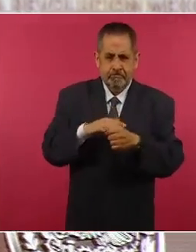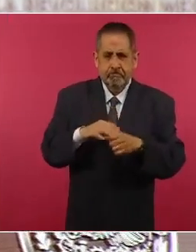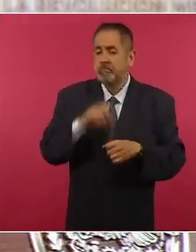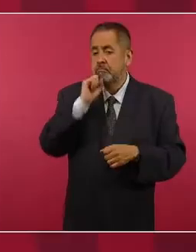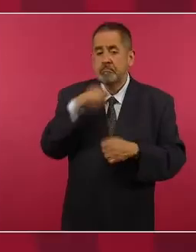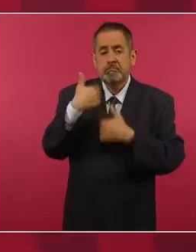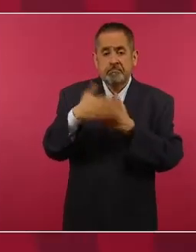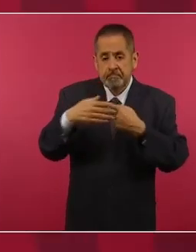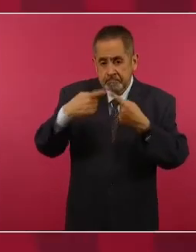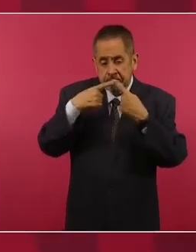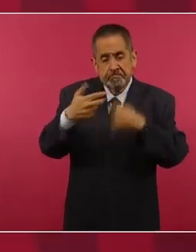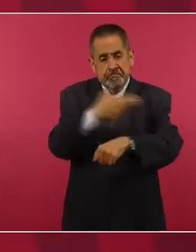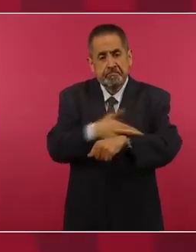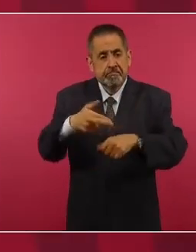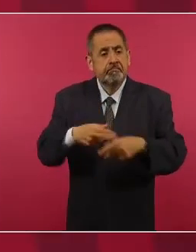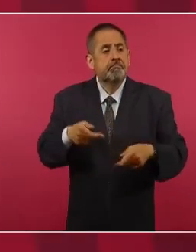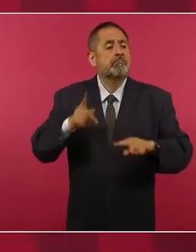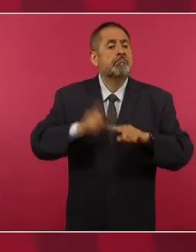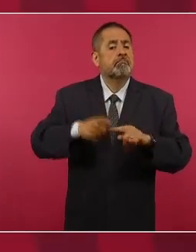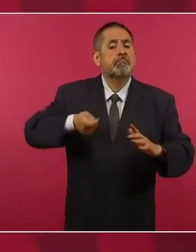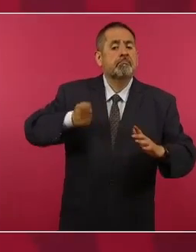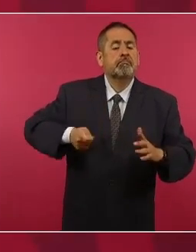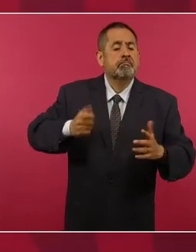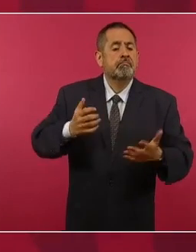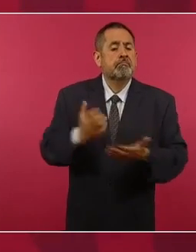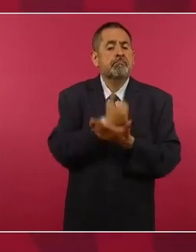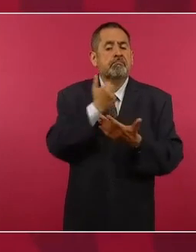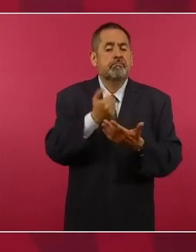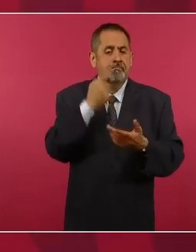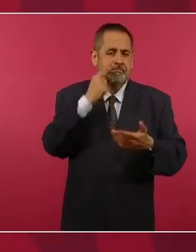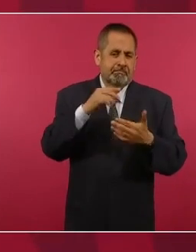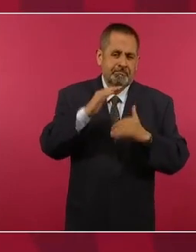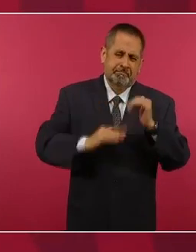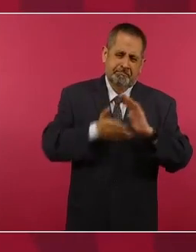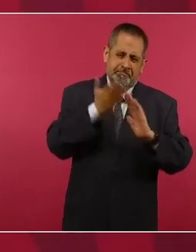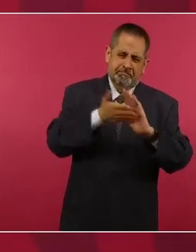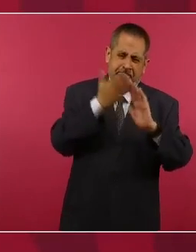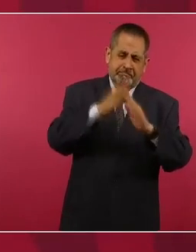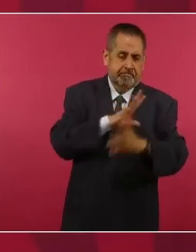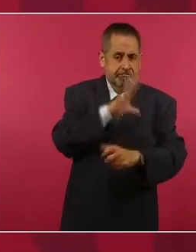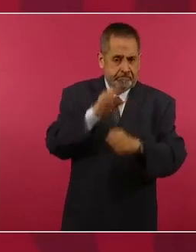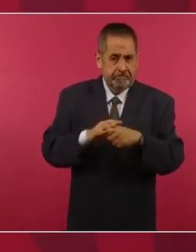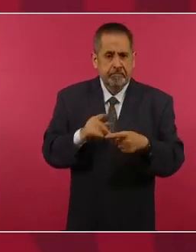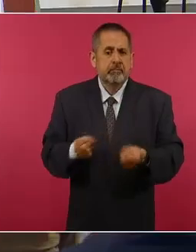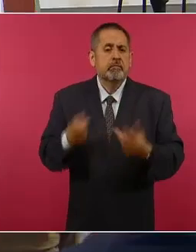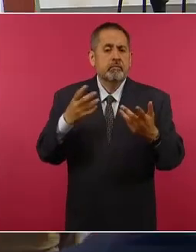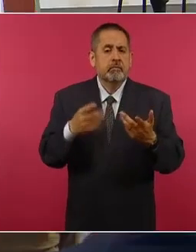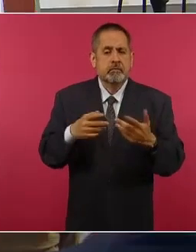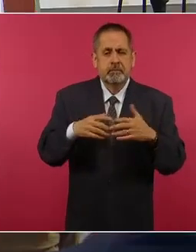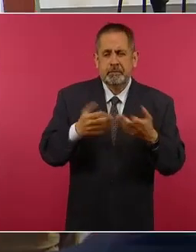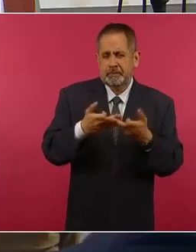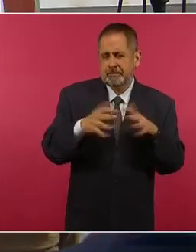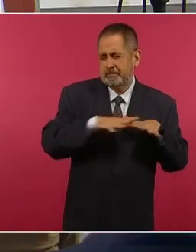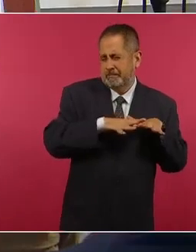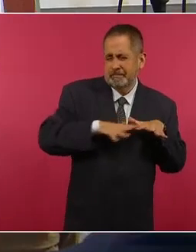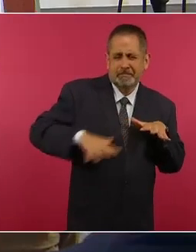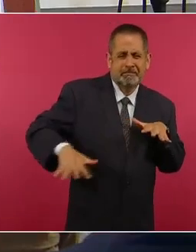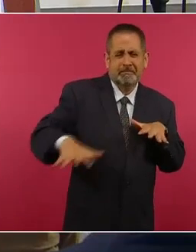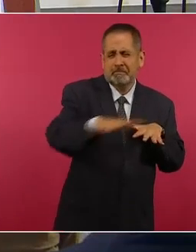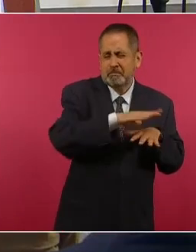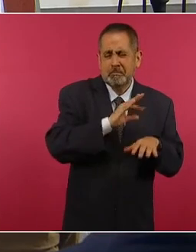licitar, estos parques industriales van a tener una superficie